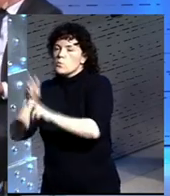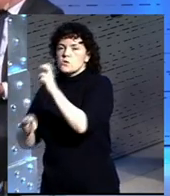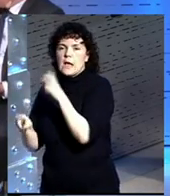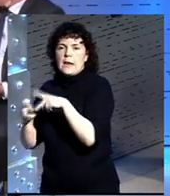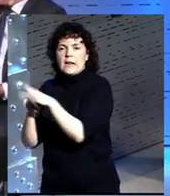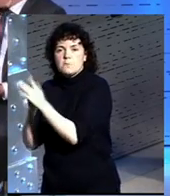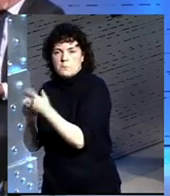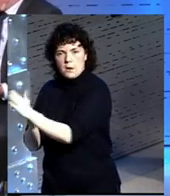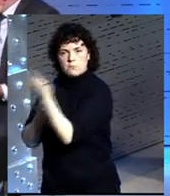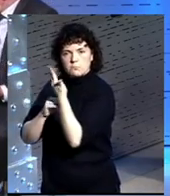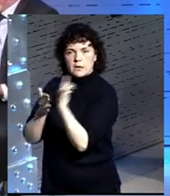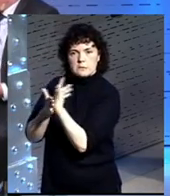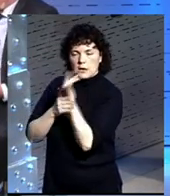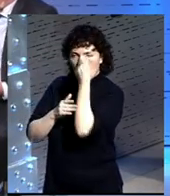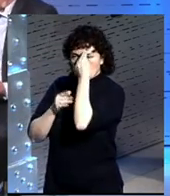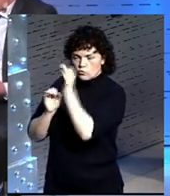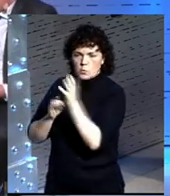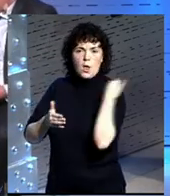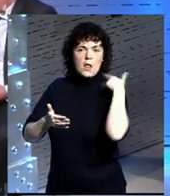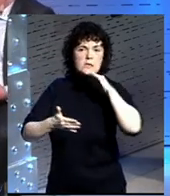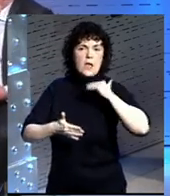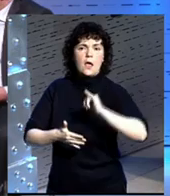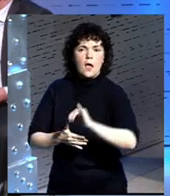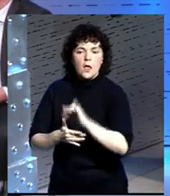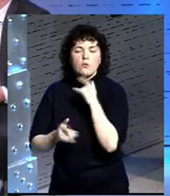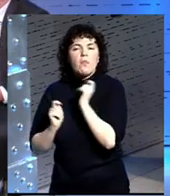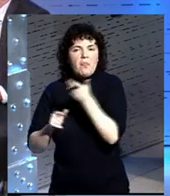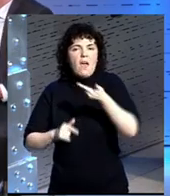Esos mecanismos sí que ya estaban, ¿no? Por lo tanto le damos valor,